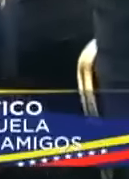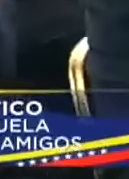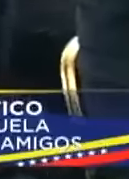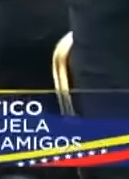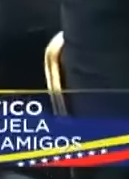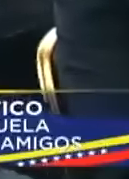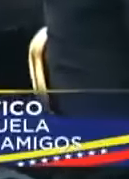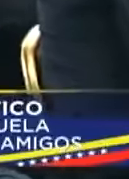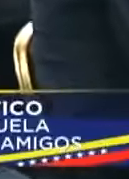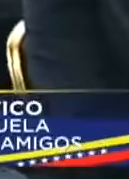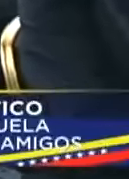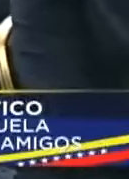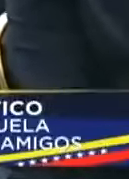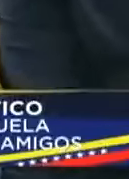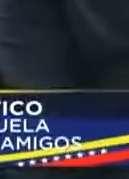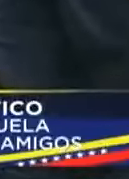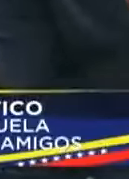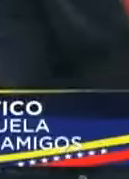mantenemos.